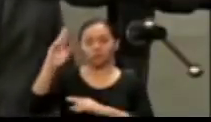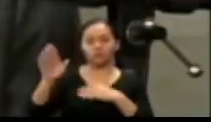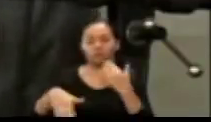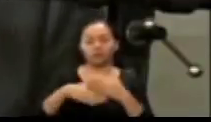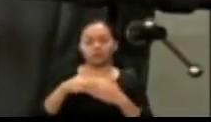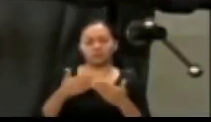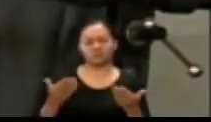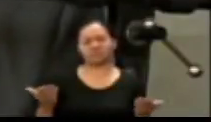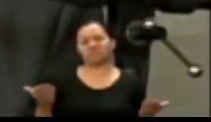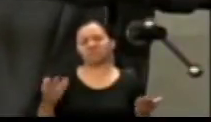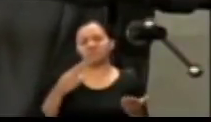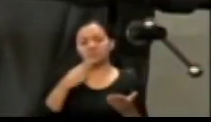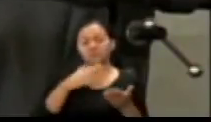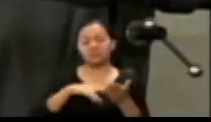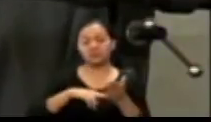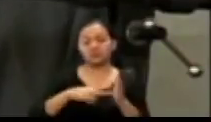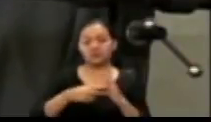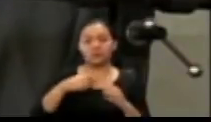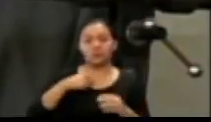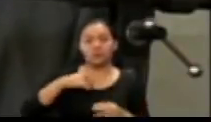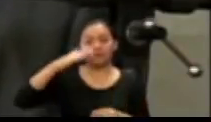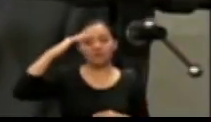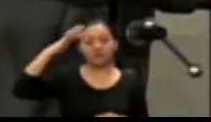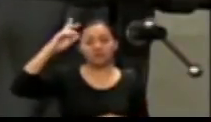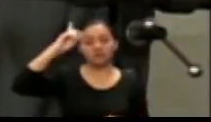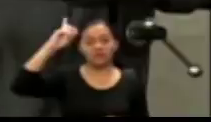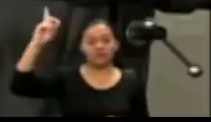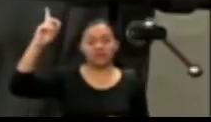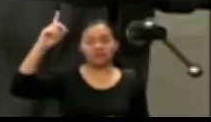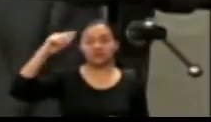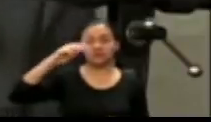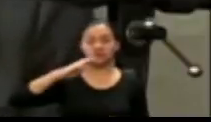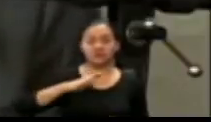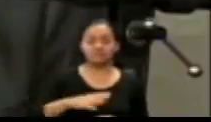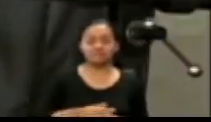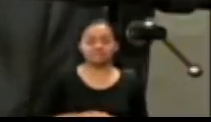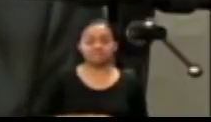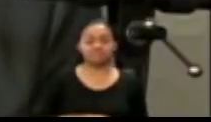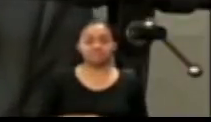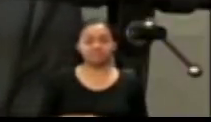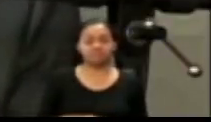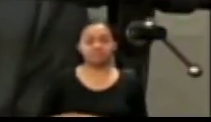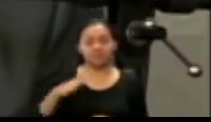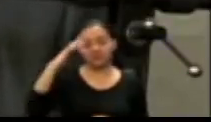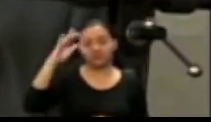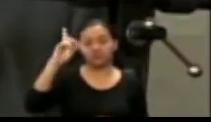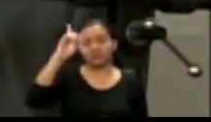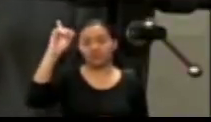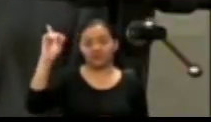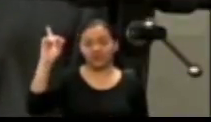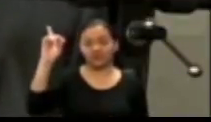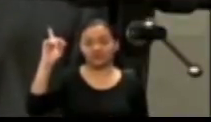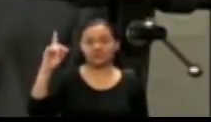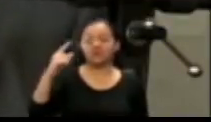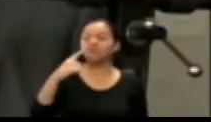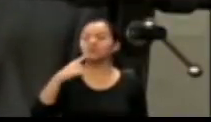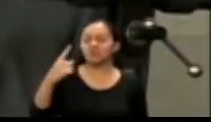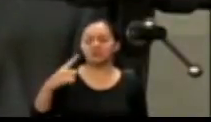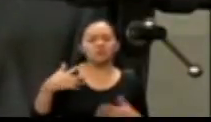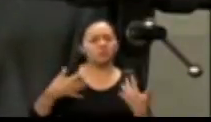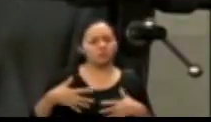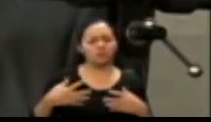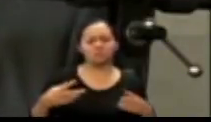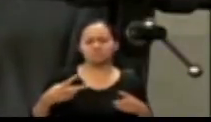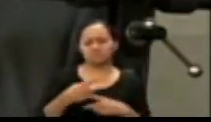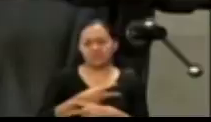la derecha. Yo tengo, obviamente hay una derecha terrible, pero existe una falsa izquierda que es más